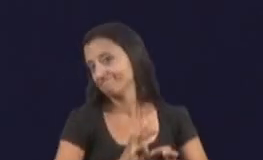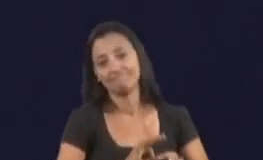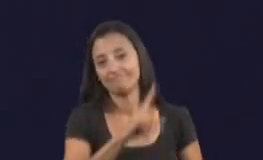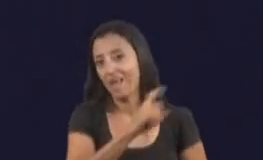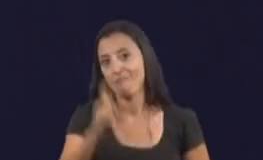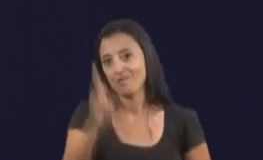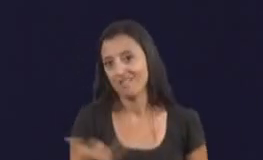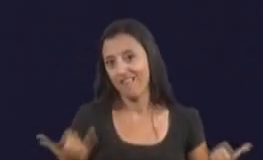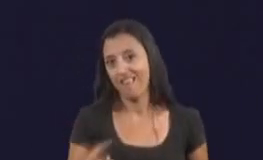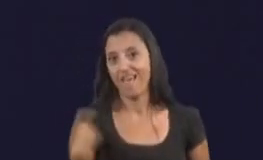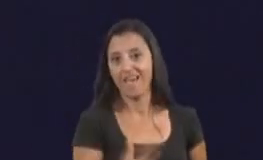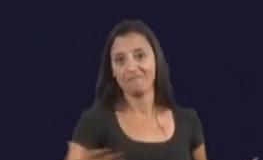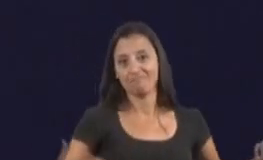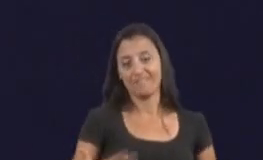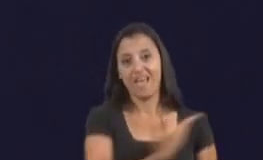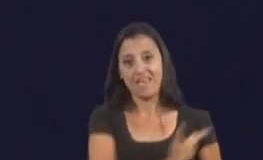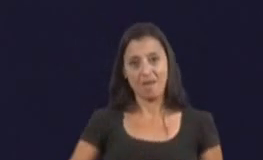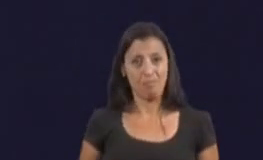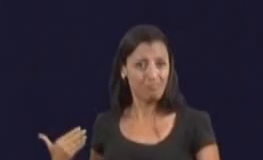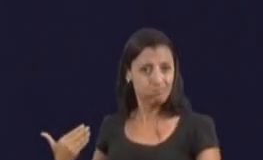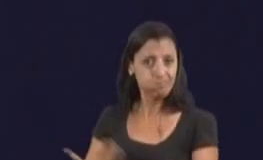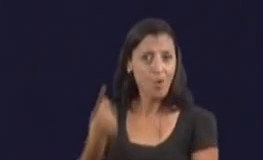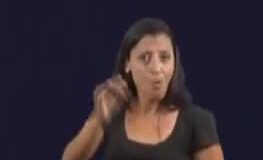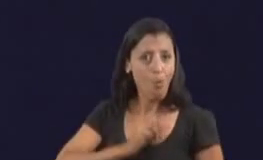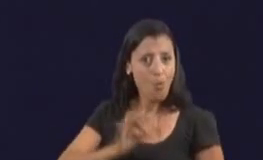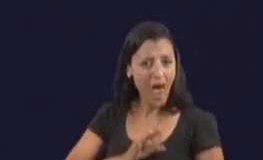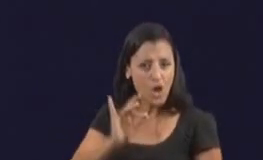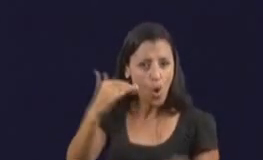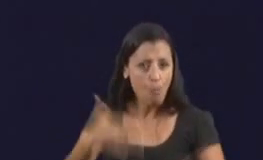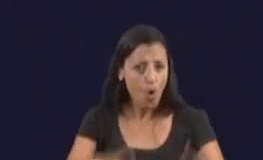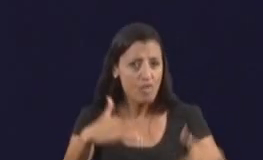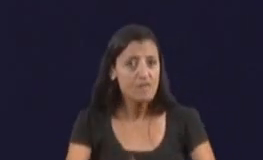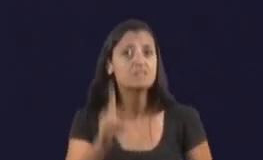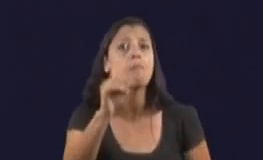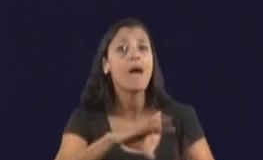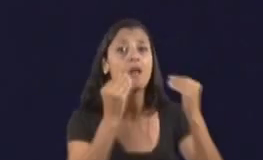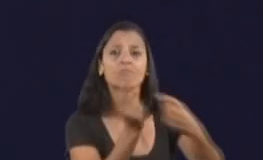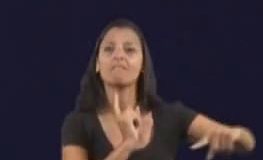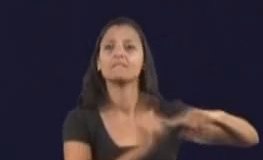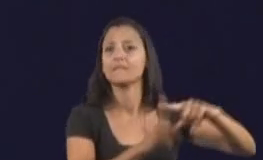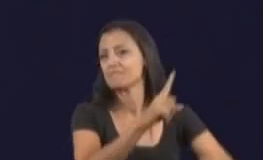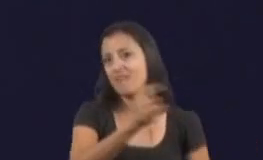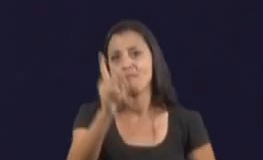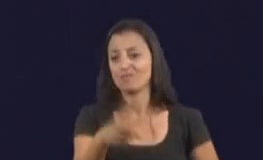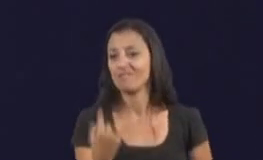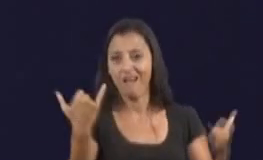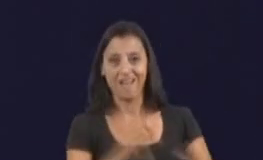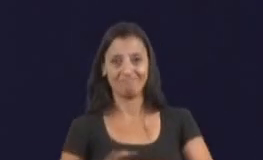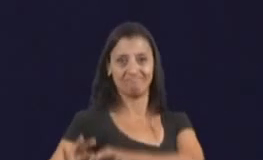después, más aún después de un año muy difícil, pero muy bueno que consideramos que hemos